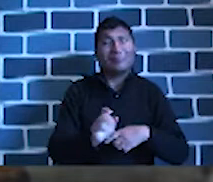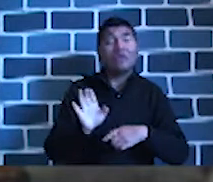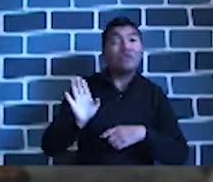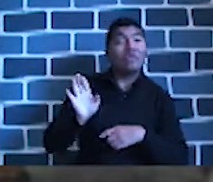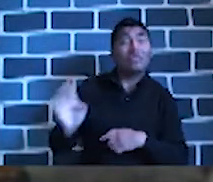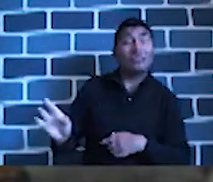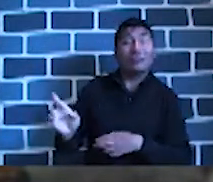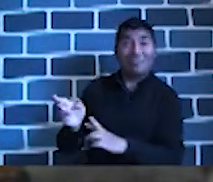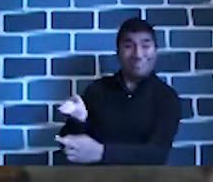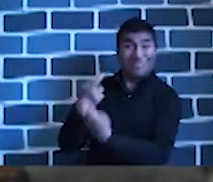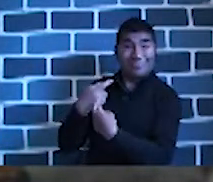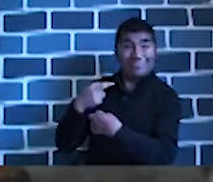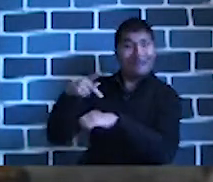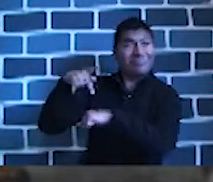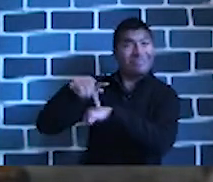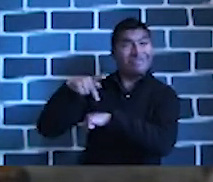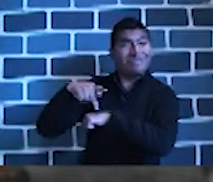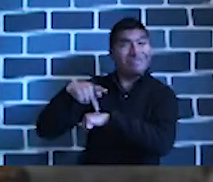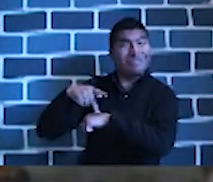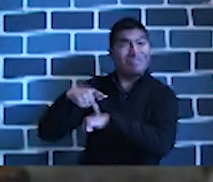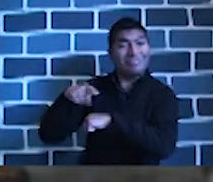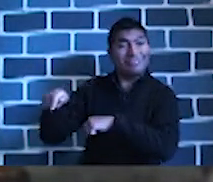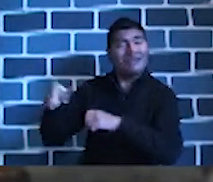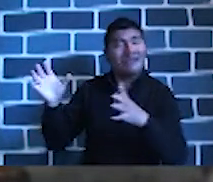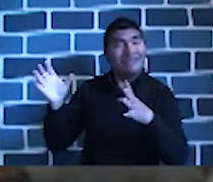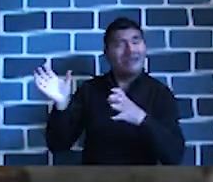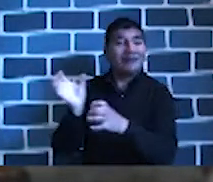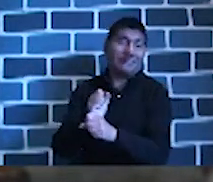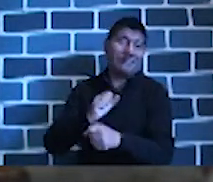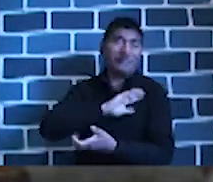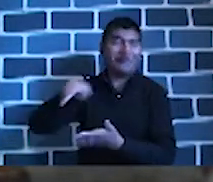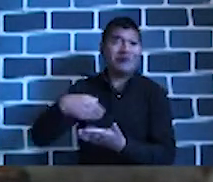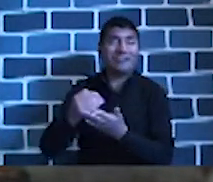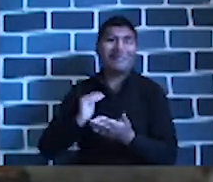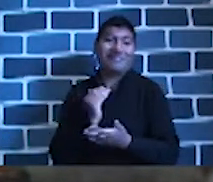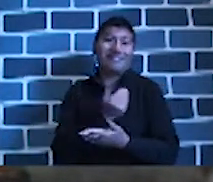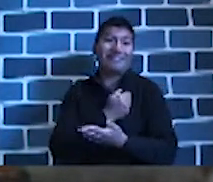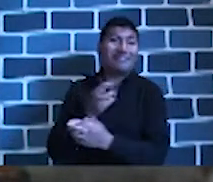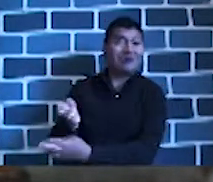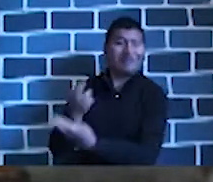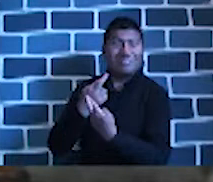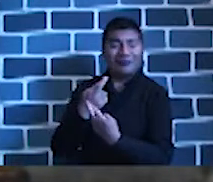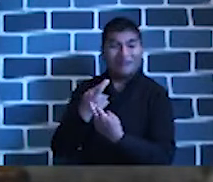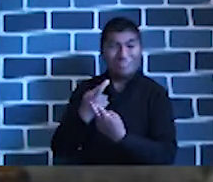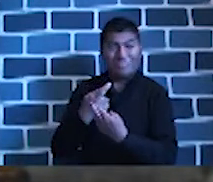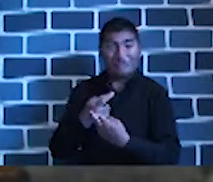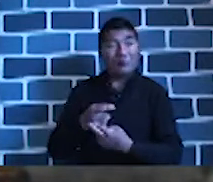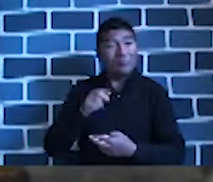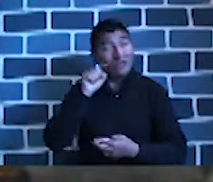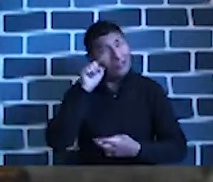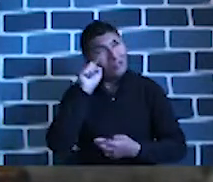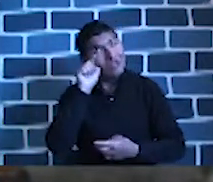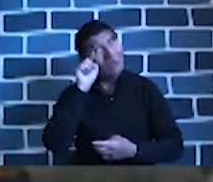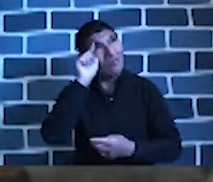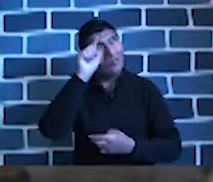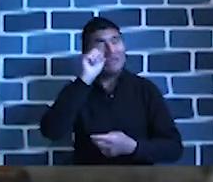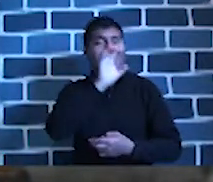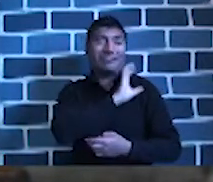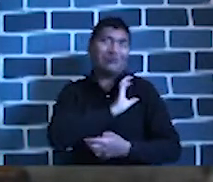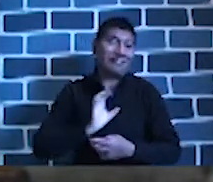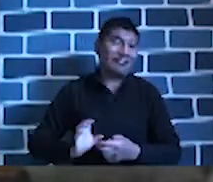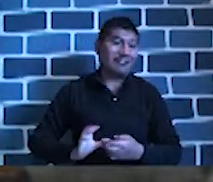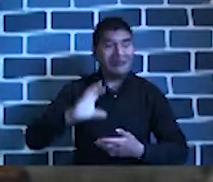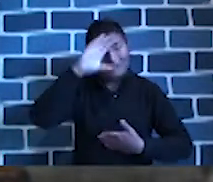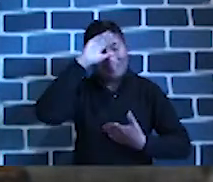que hemos escuchado, es la síntesis de toda nuestra respuesta. Tú eres el Cristo, el Hijo